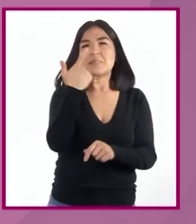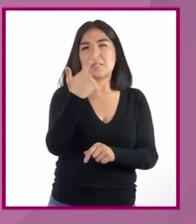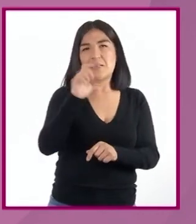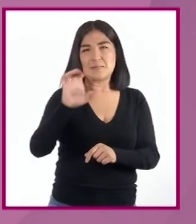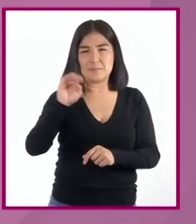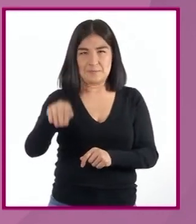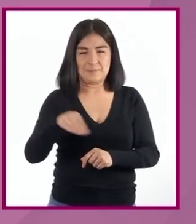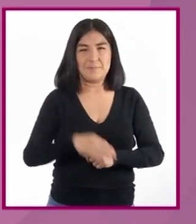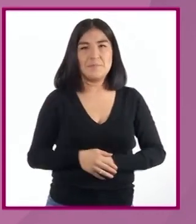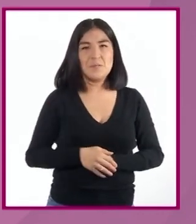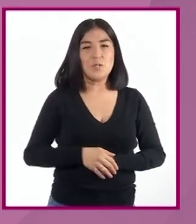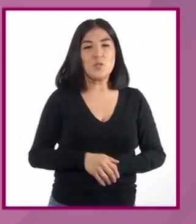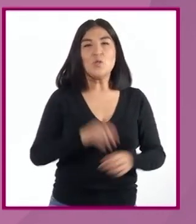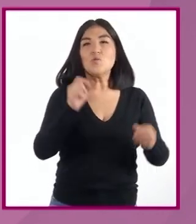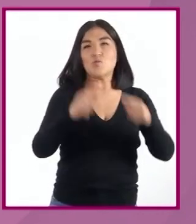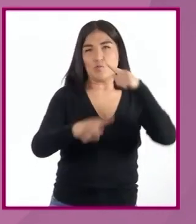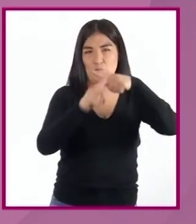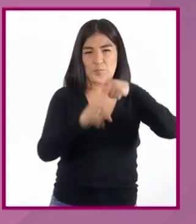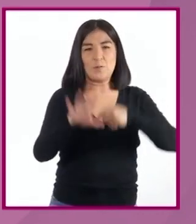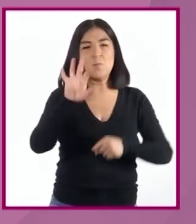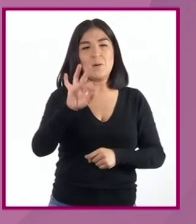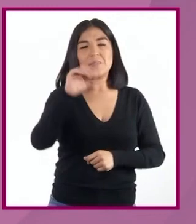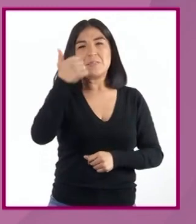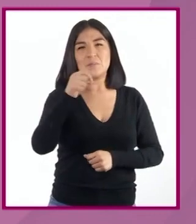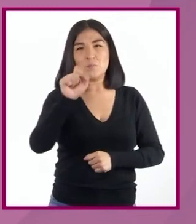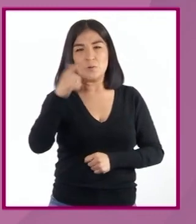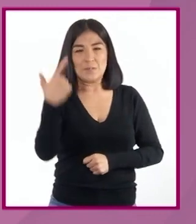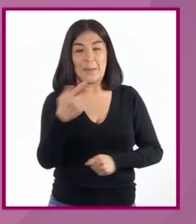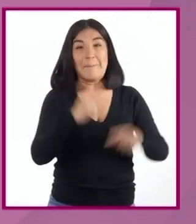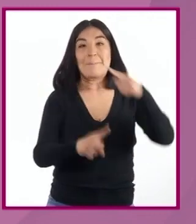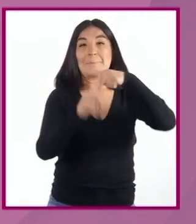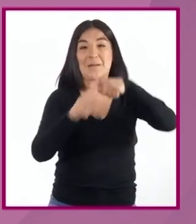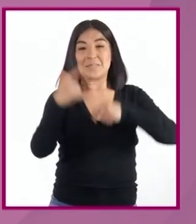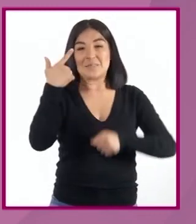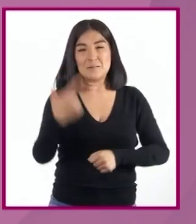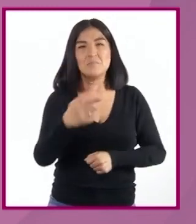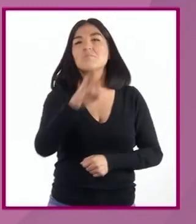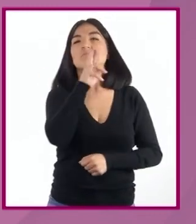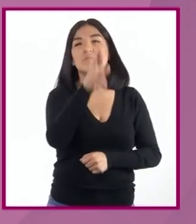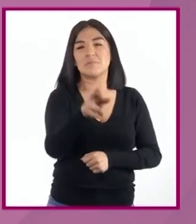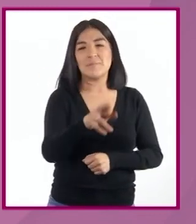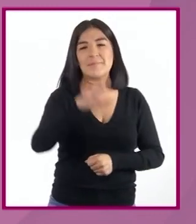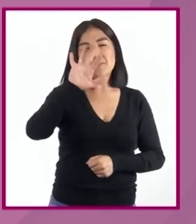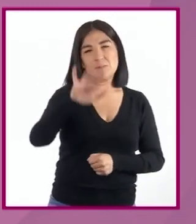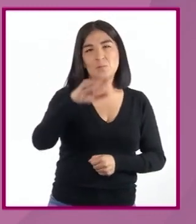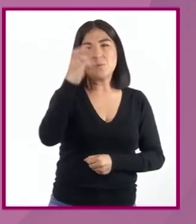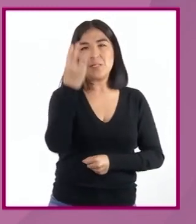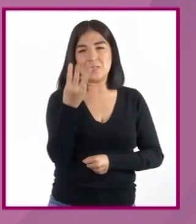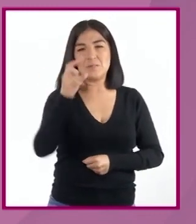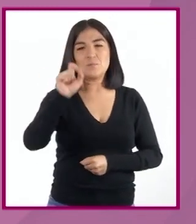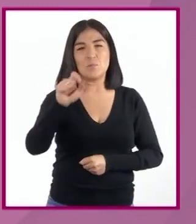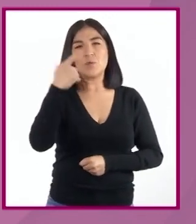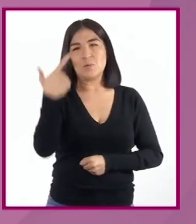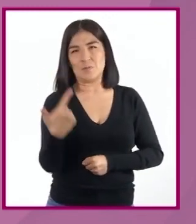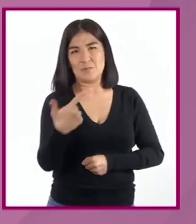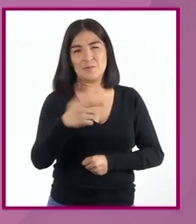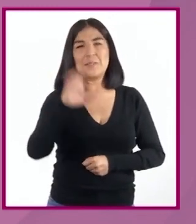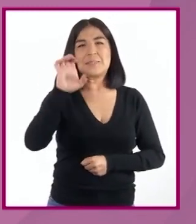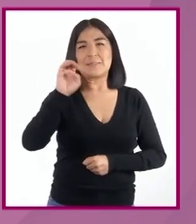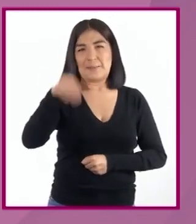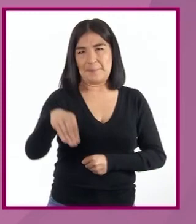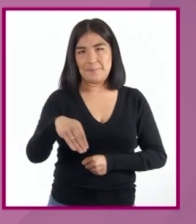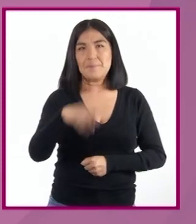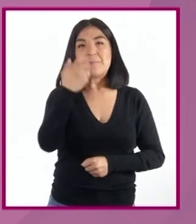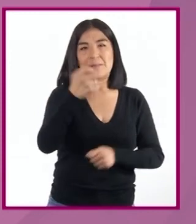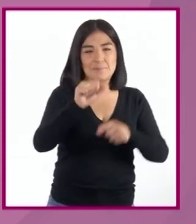Sumamos 46.7 más 7, el resultado es 53.7, que es